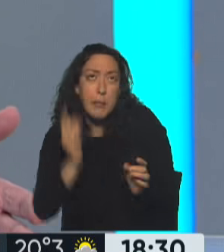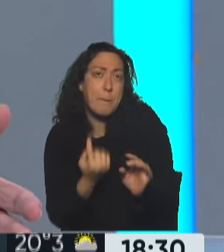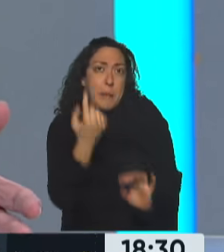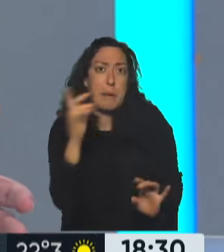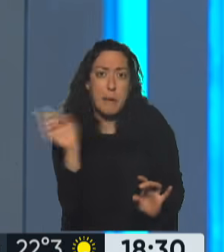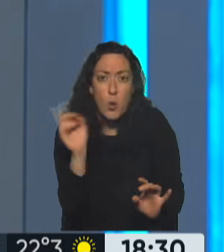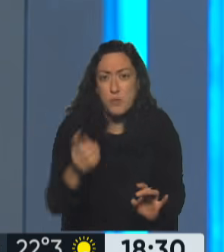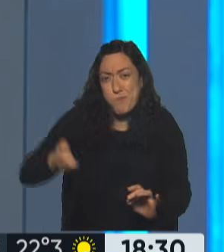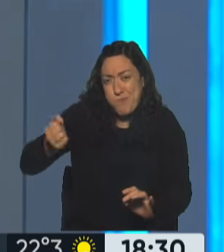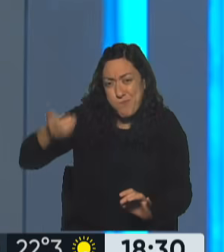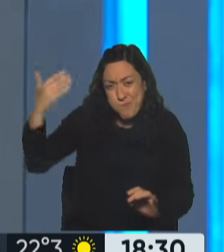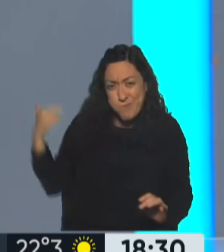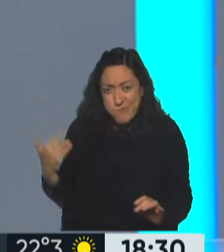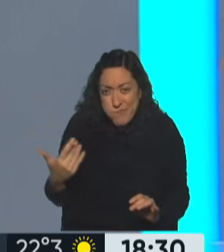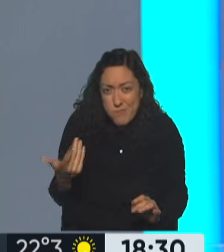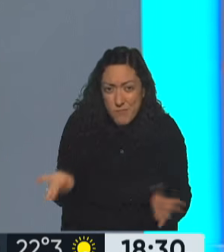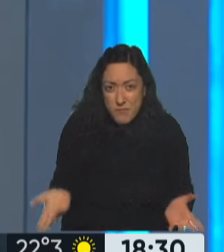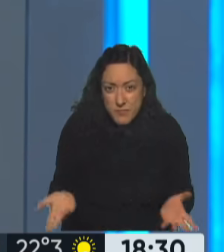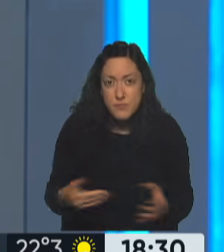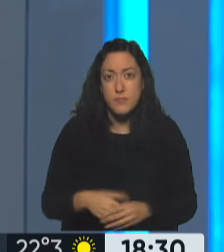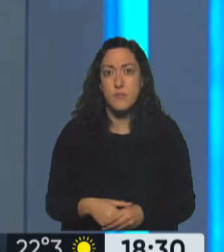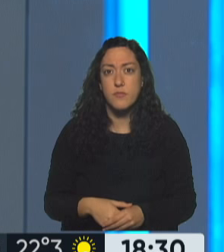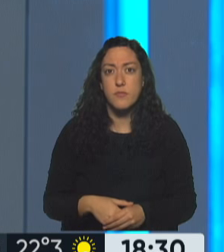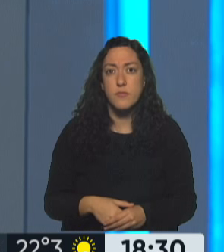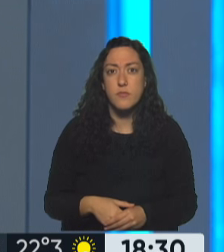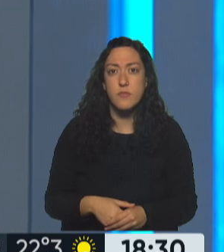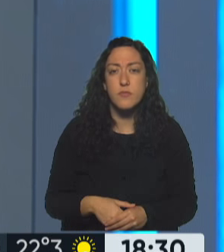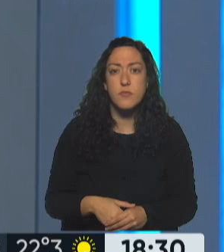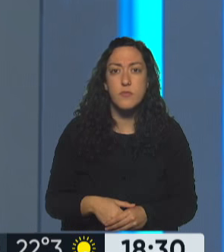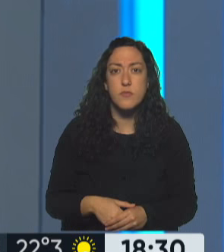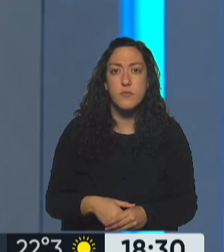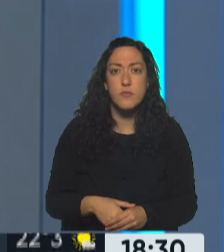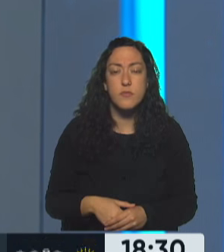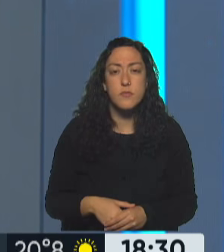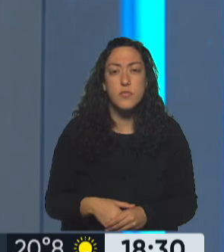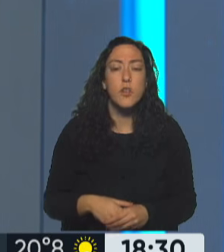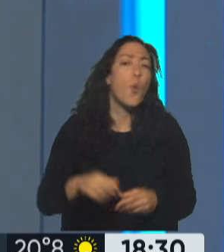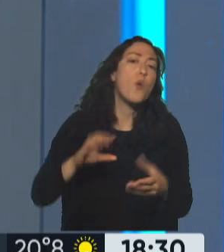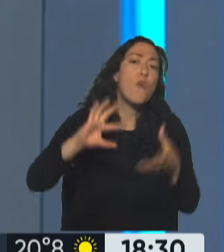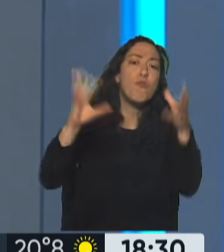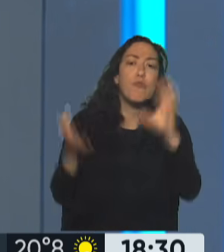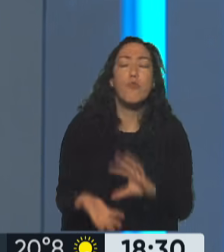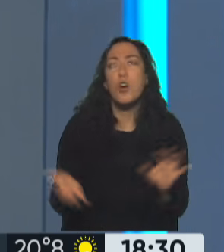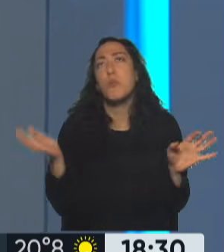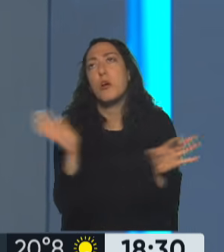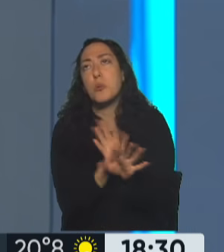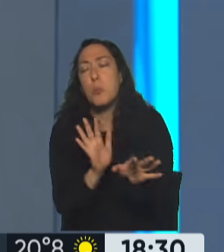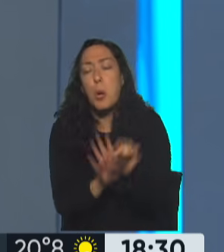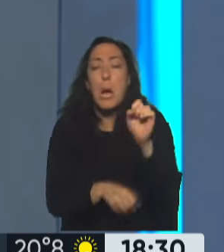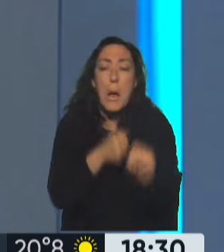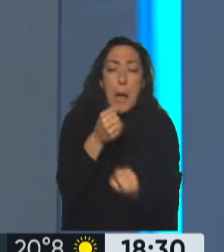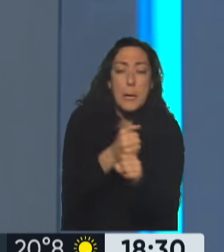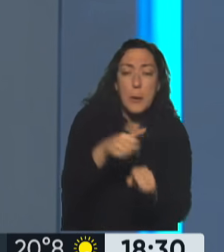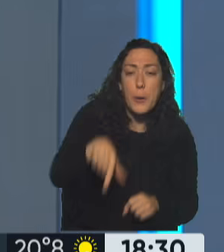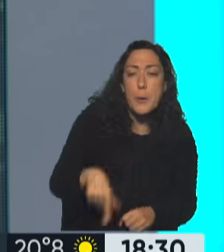así. Vos tenés no una es así. mirada Eso ya existe. global. ¿No es una mirada miope como si todavía aún estuviéramos